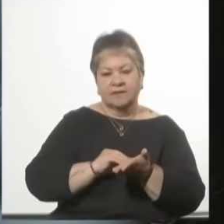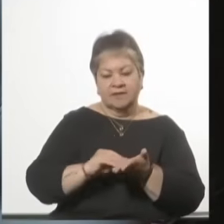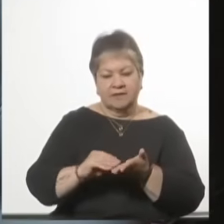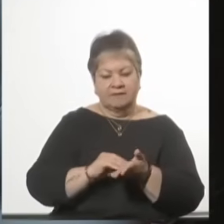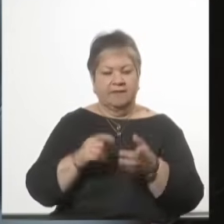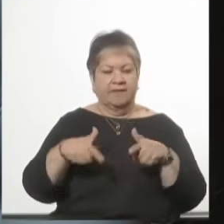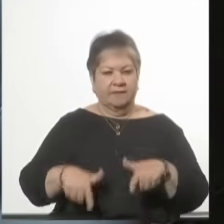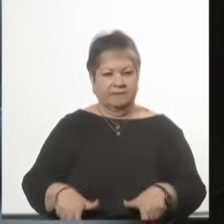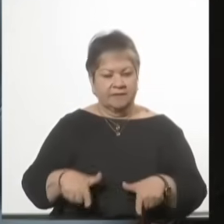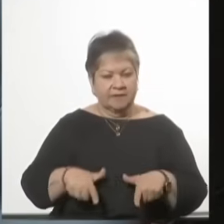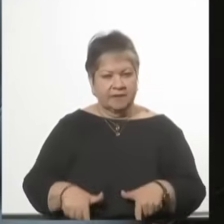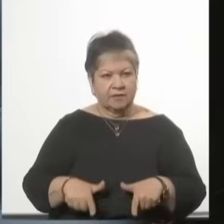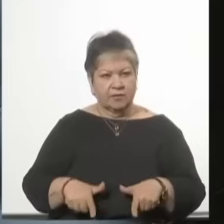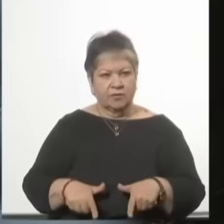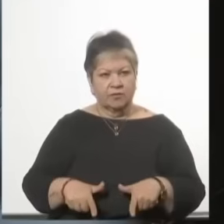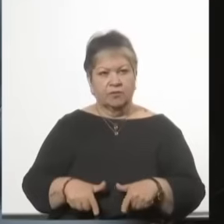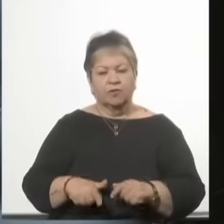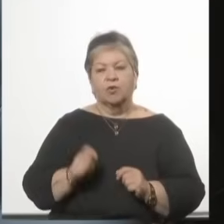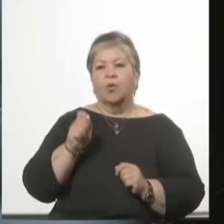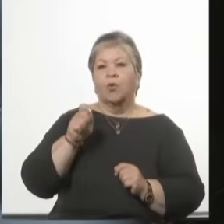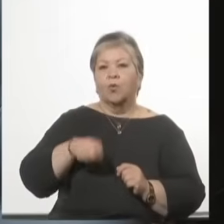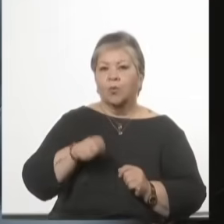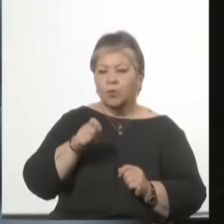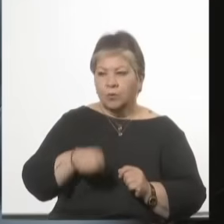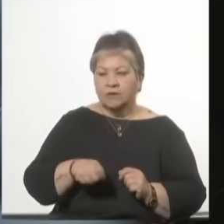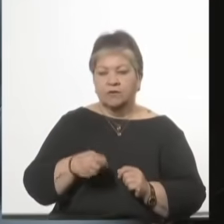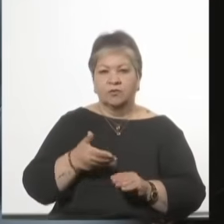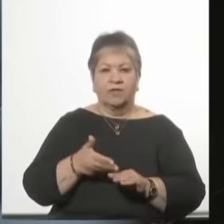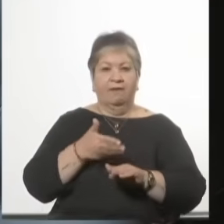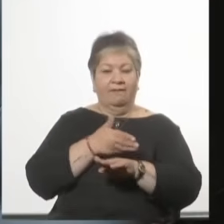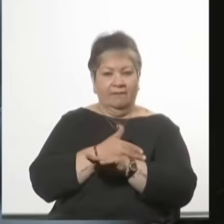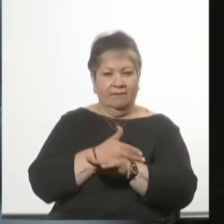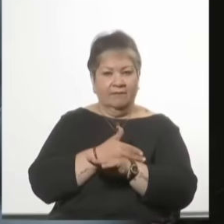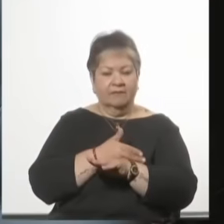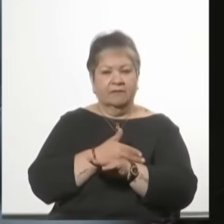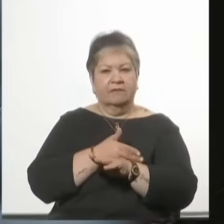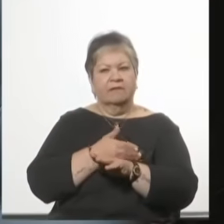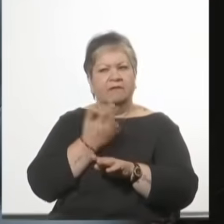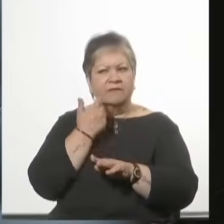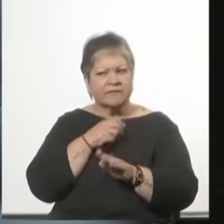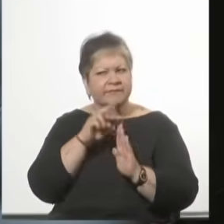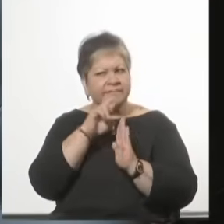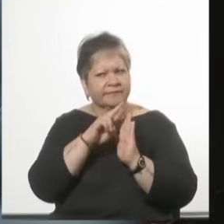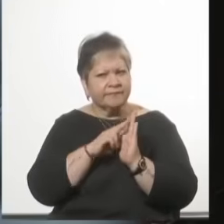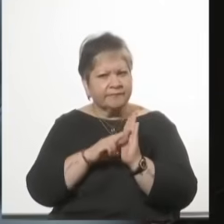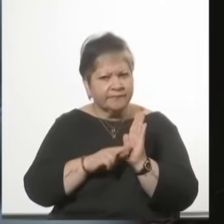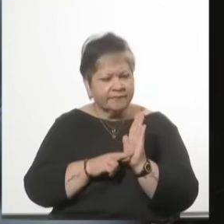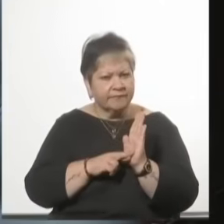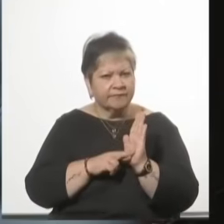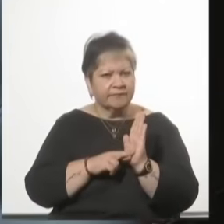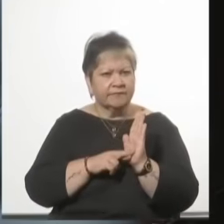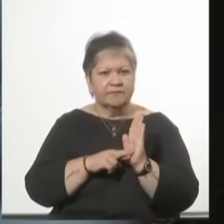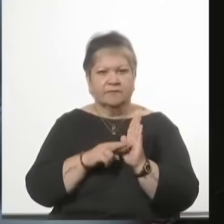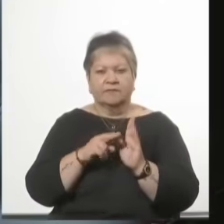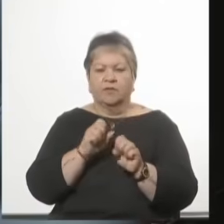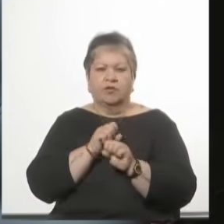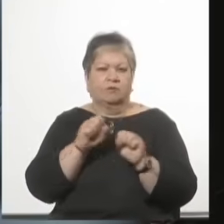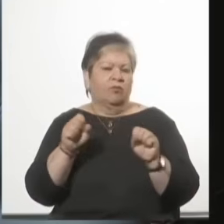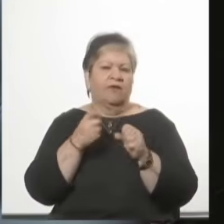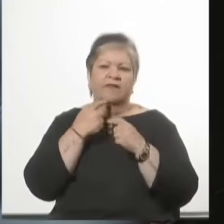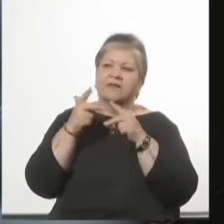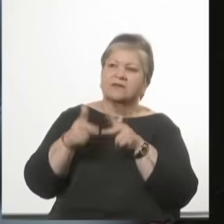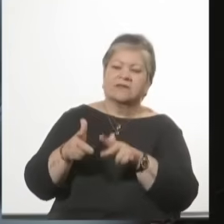Estado, los prejuzgamientos sobre eventuales irregularidades y menos aún atribuir hipotéticas